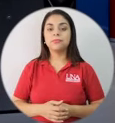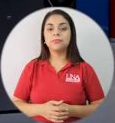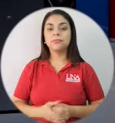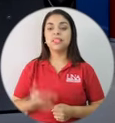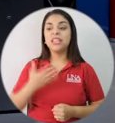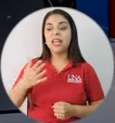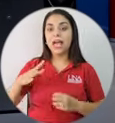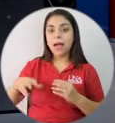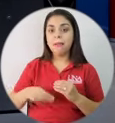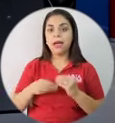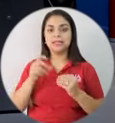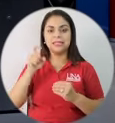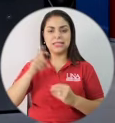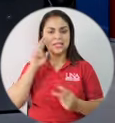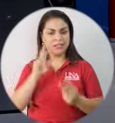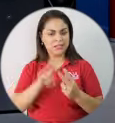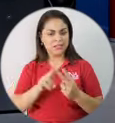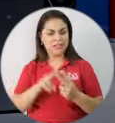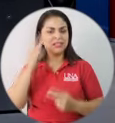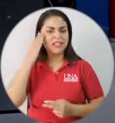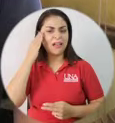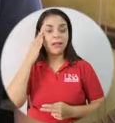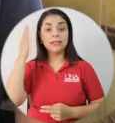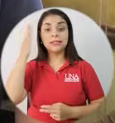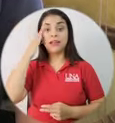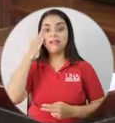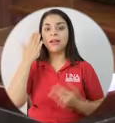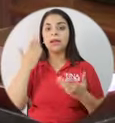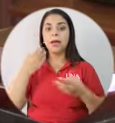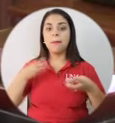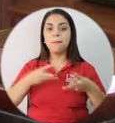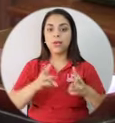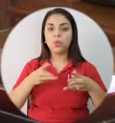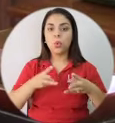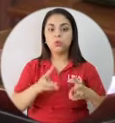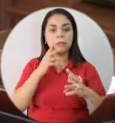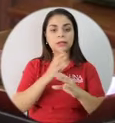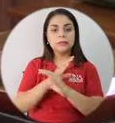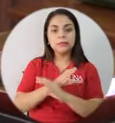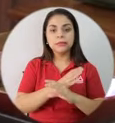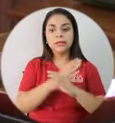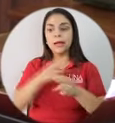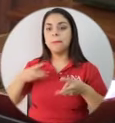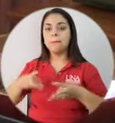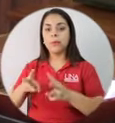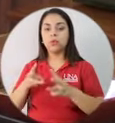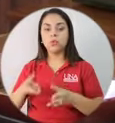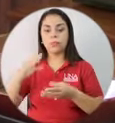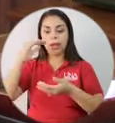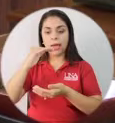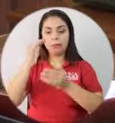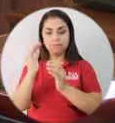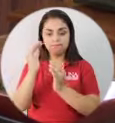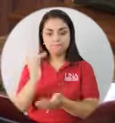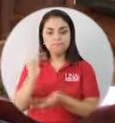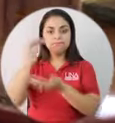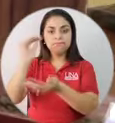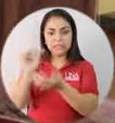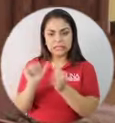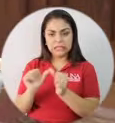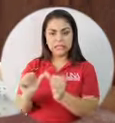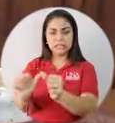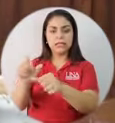¿Qué adicionalmente se requiere conocer? Se requiere saber cuáles son los métodos ideales de conservación, los métodos de empaque para garantizar